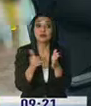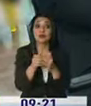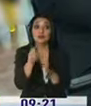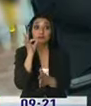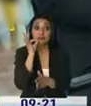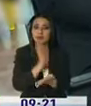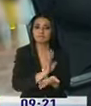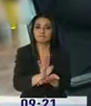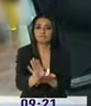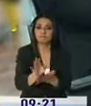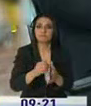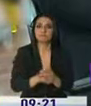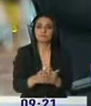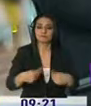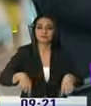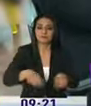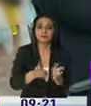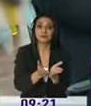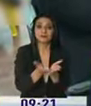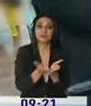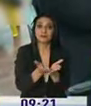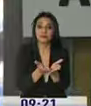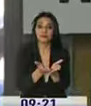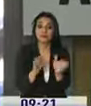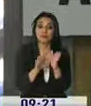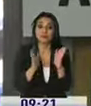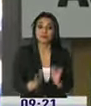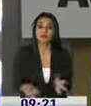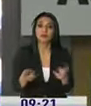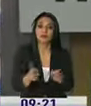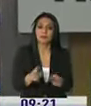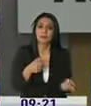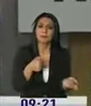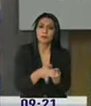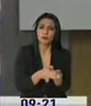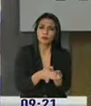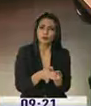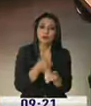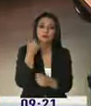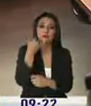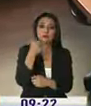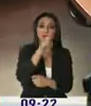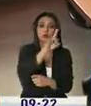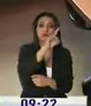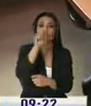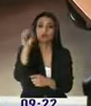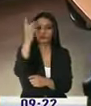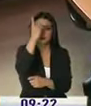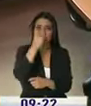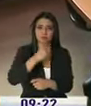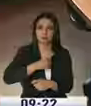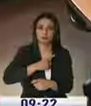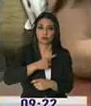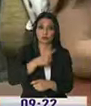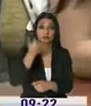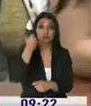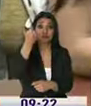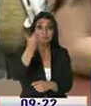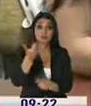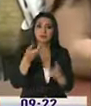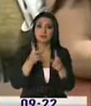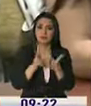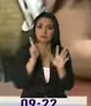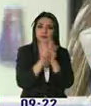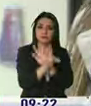consumo. Con esta mesa de servicios ciudadanos también se busca fortalecer la línea 1-800-DECIDE, mediante la cual también se puede